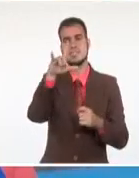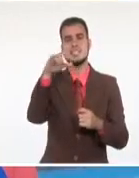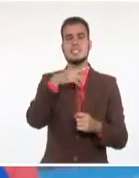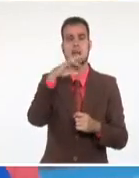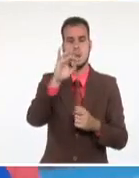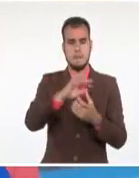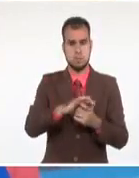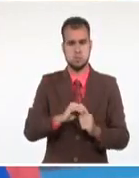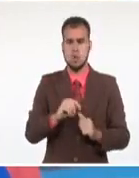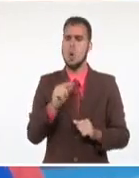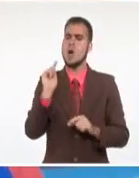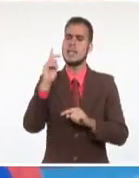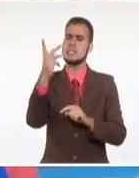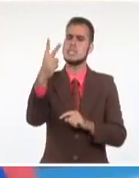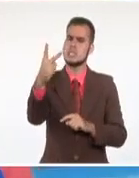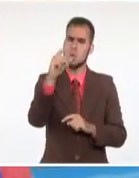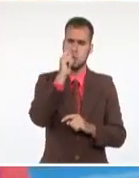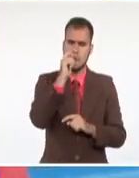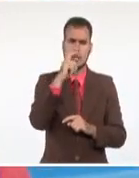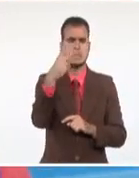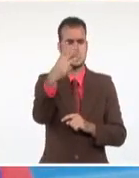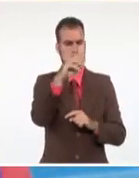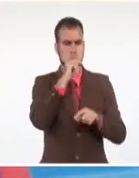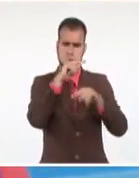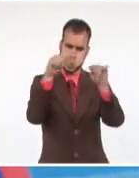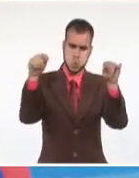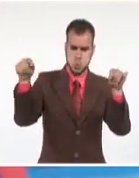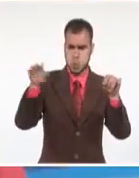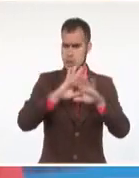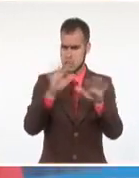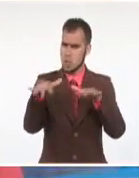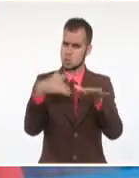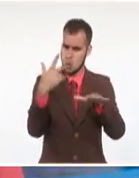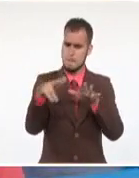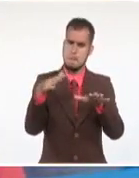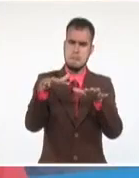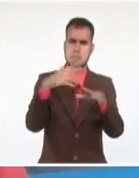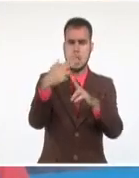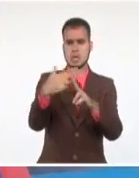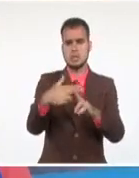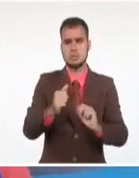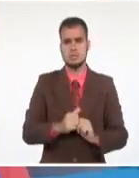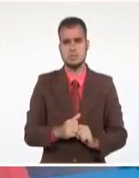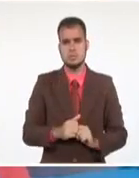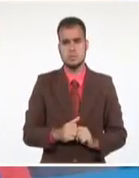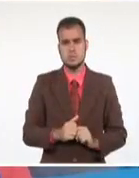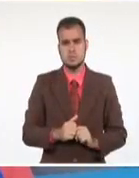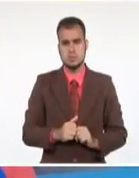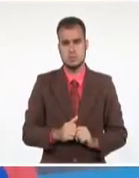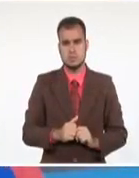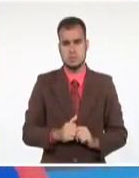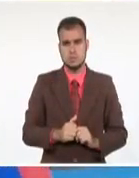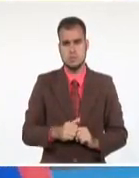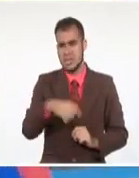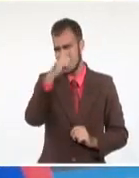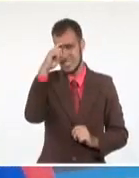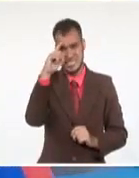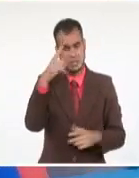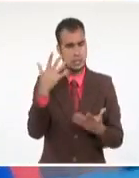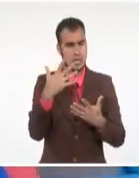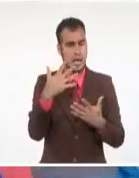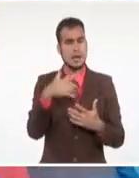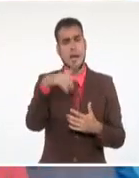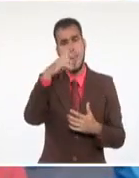En tercera base, Pavel Quesada. Estamos en el suelo alrededor de la segunda base con